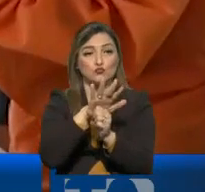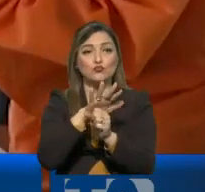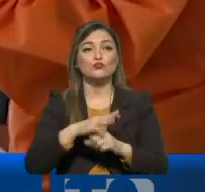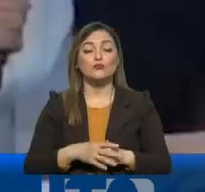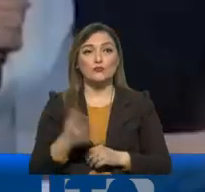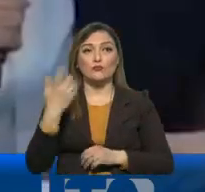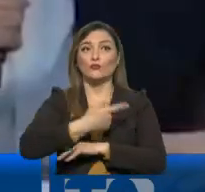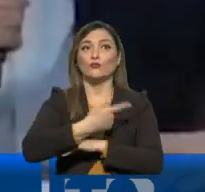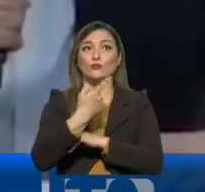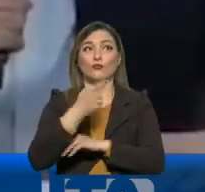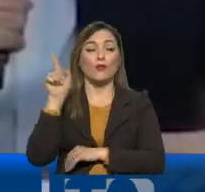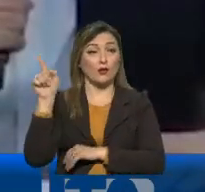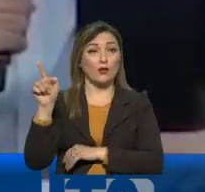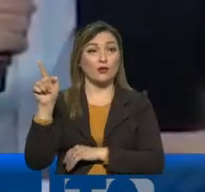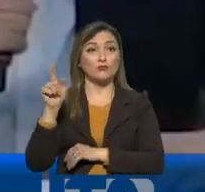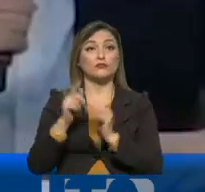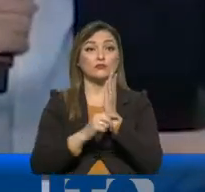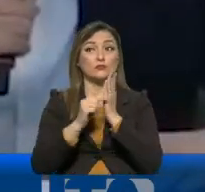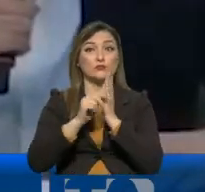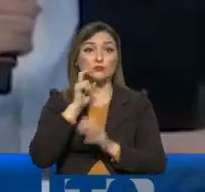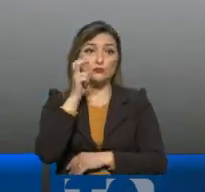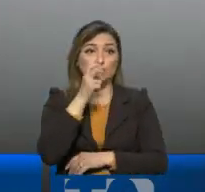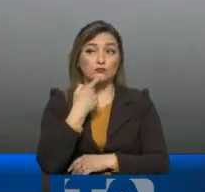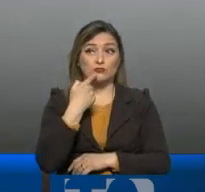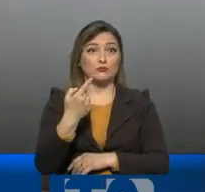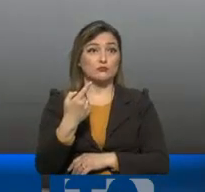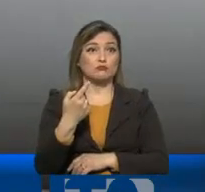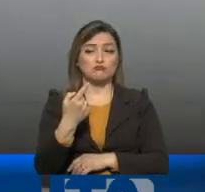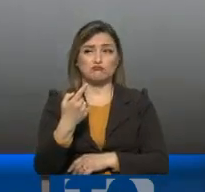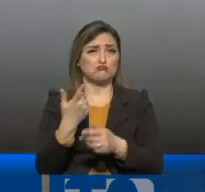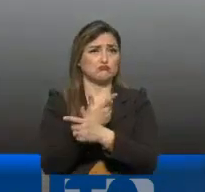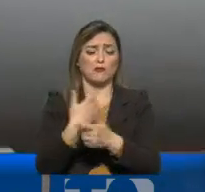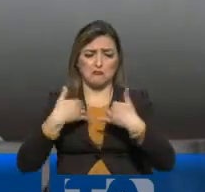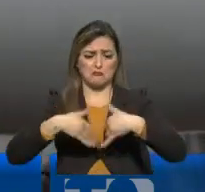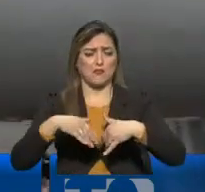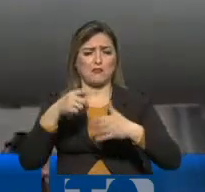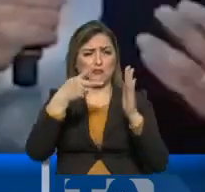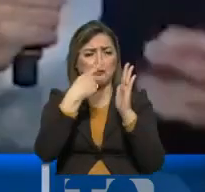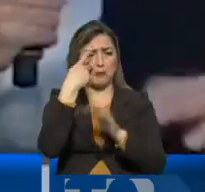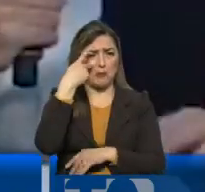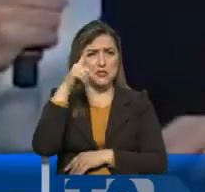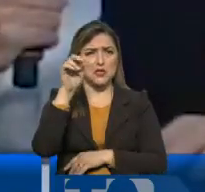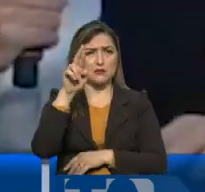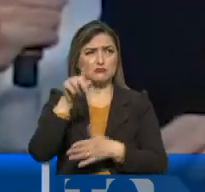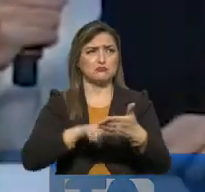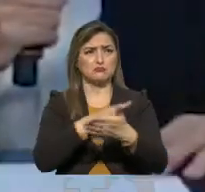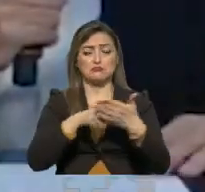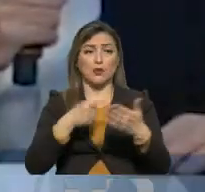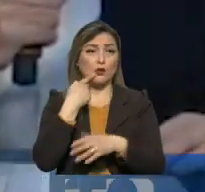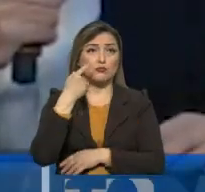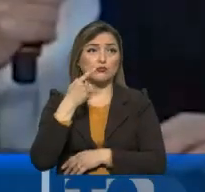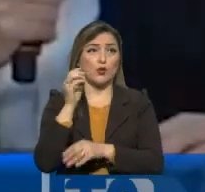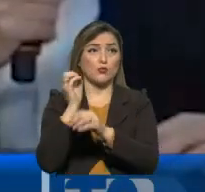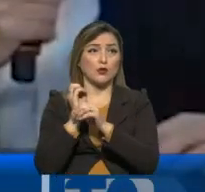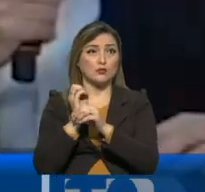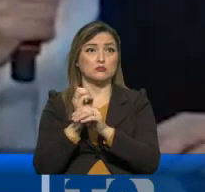pese a que días atrás Nils Olsen, ministro de Turismo, informaba que se eliminaría. Vamos a eliminar el requerimiento